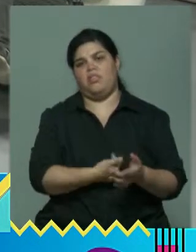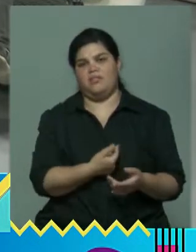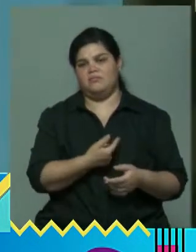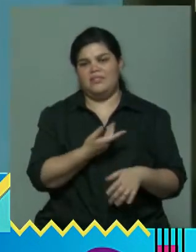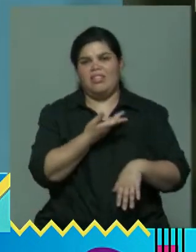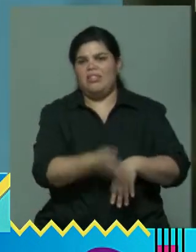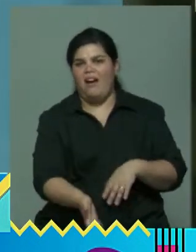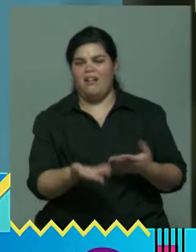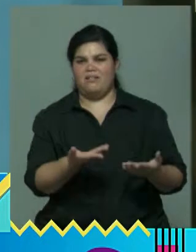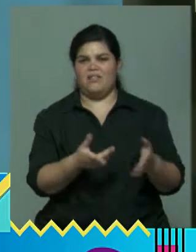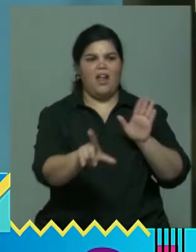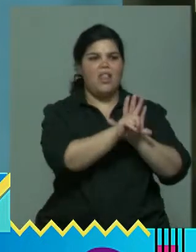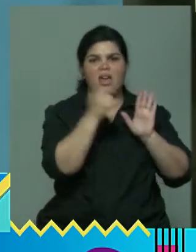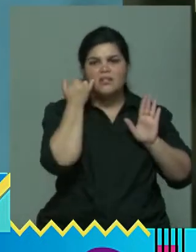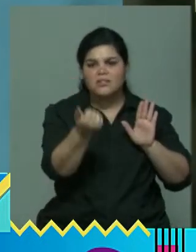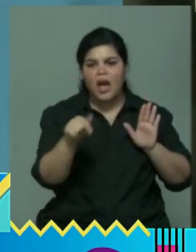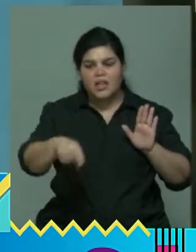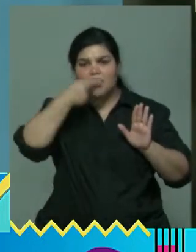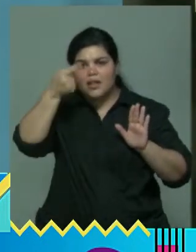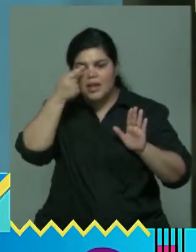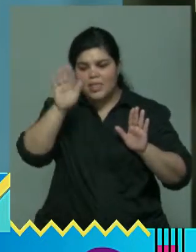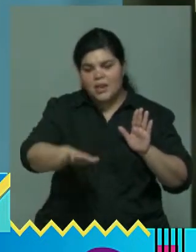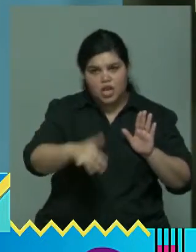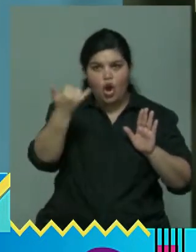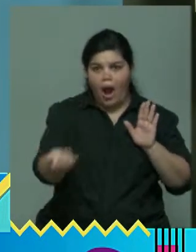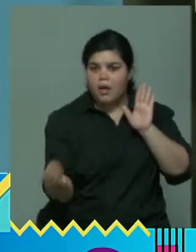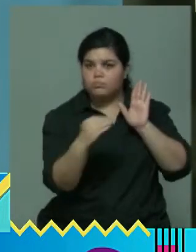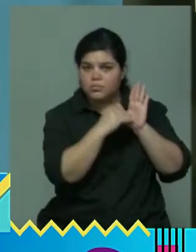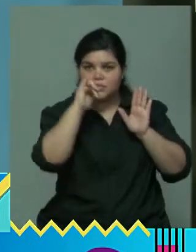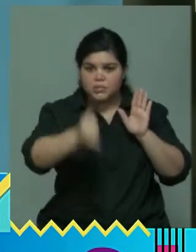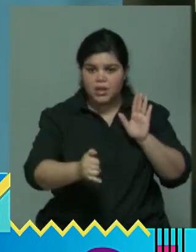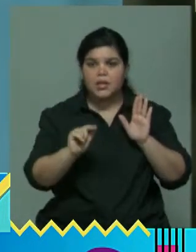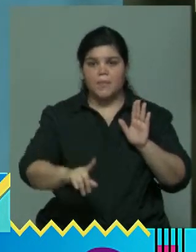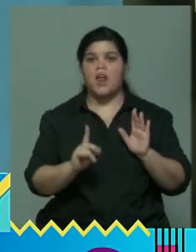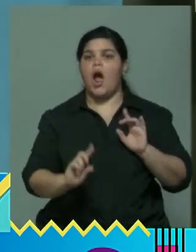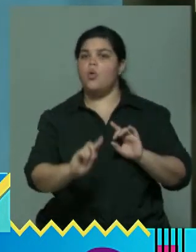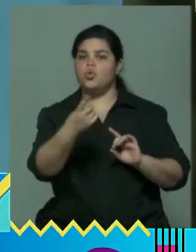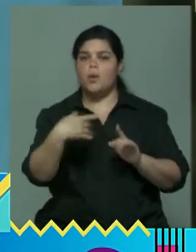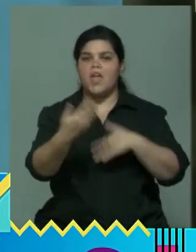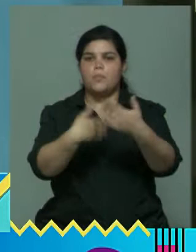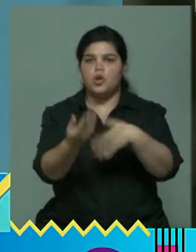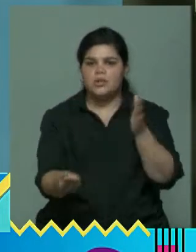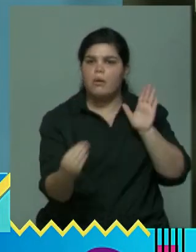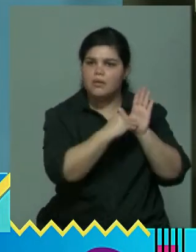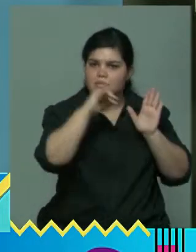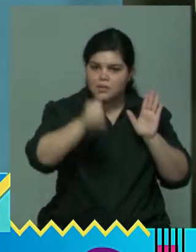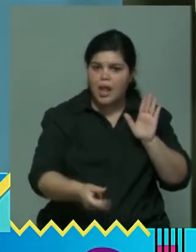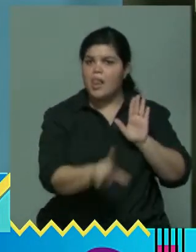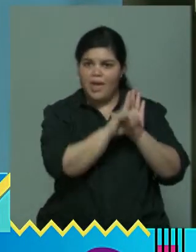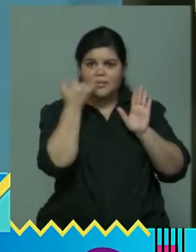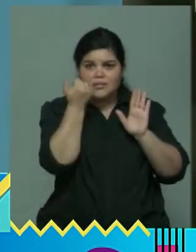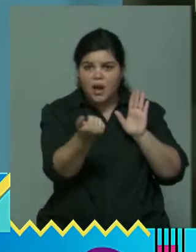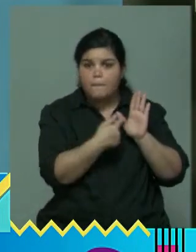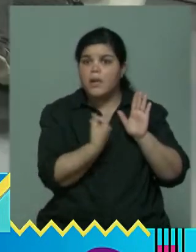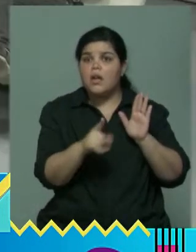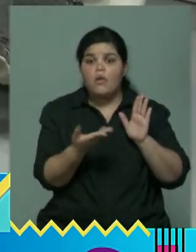dice que los niños hay un interés superior del niño, hay una autonomía progresiva, y sin embargo nos cuesta ponernos como adultos en ese... Y nuestra